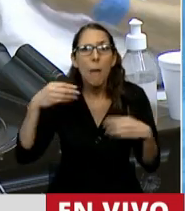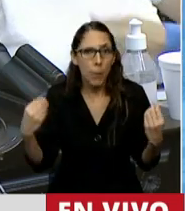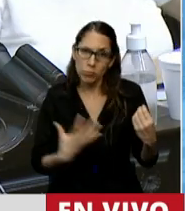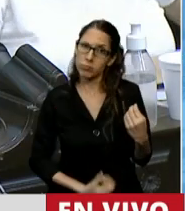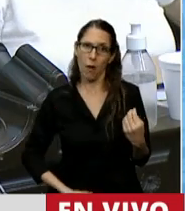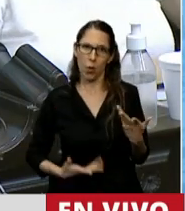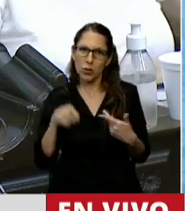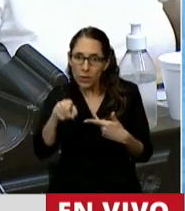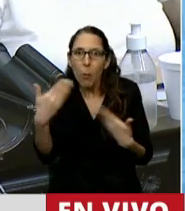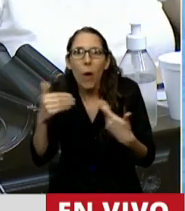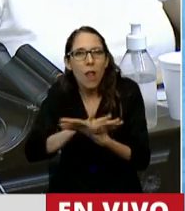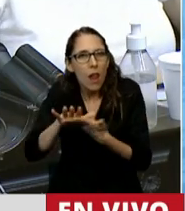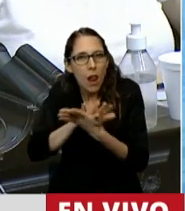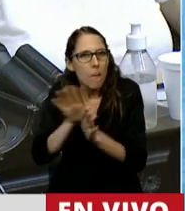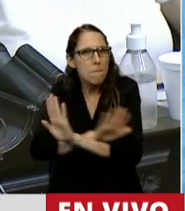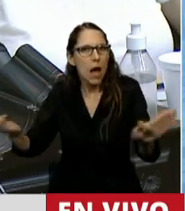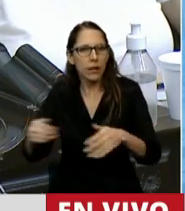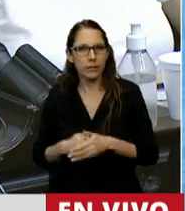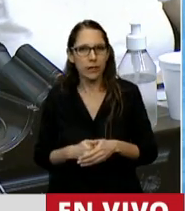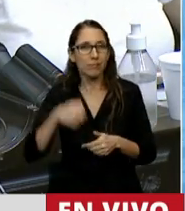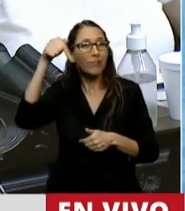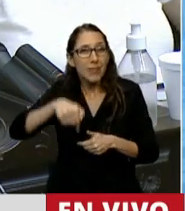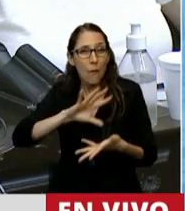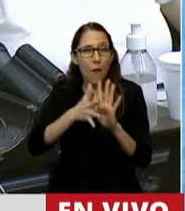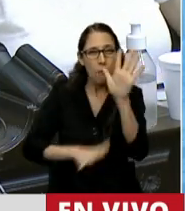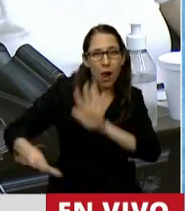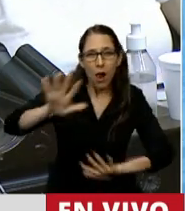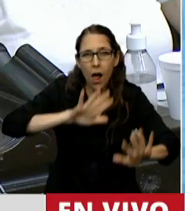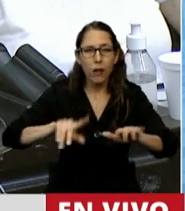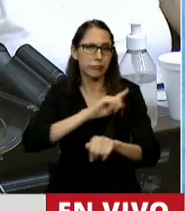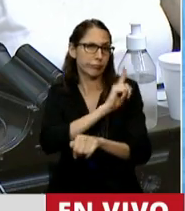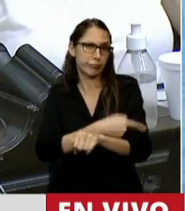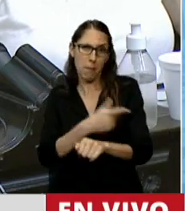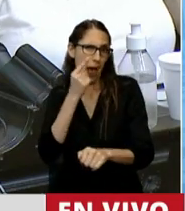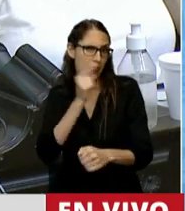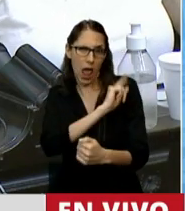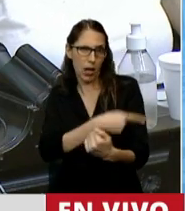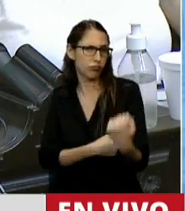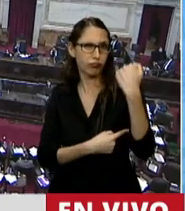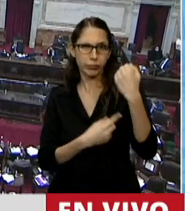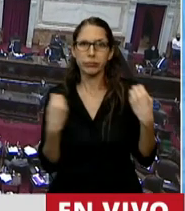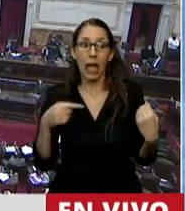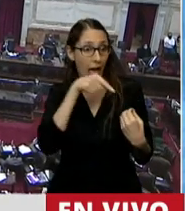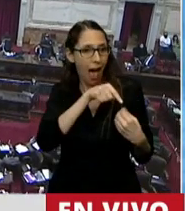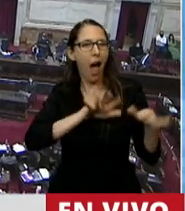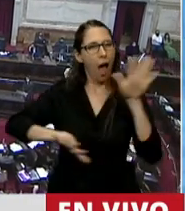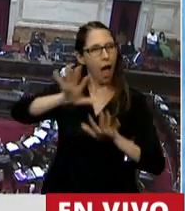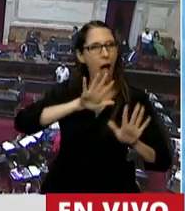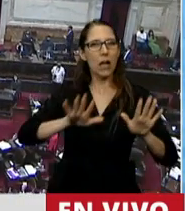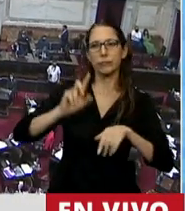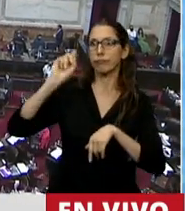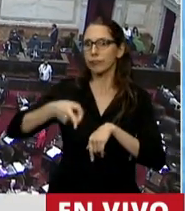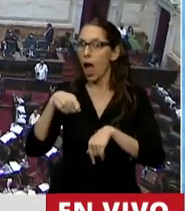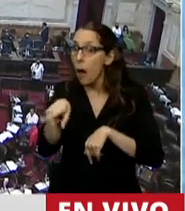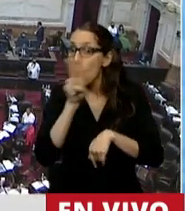evitar. Estamos frente a un sistema patriarcal que condiciona y criminaliza a la mujer por el solo hecho de decidir sobre